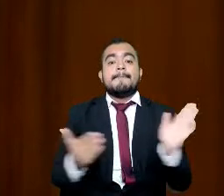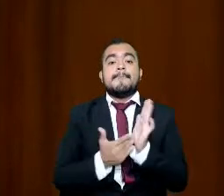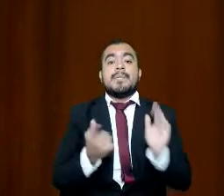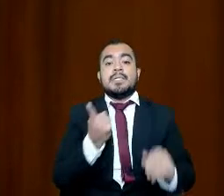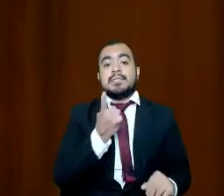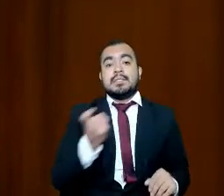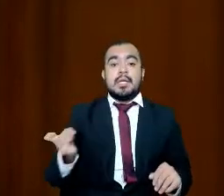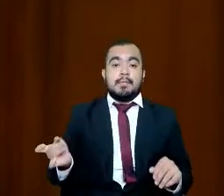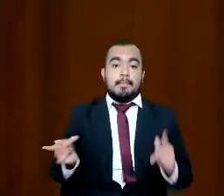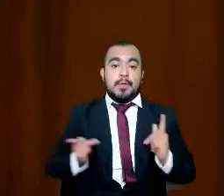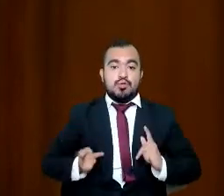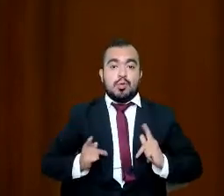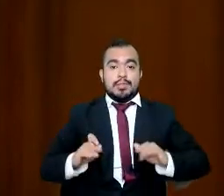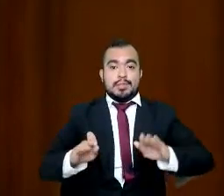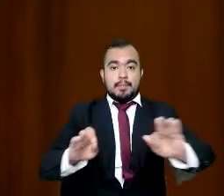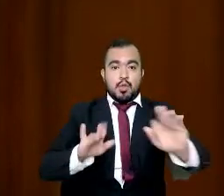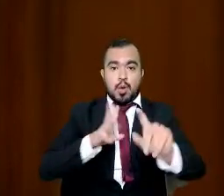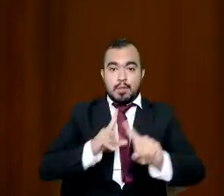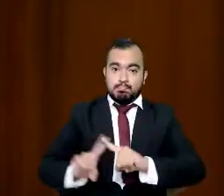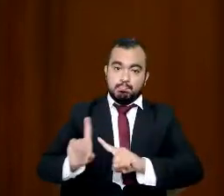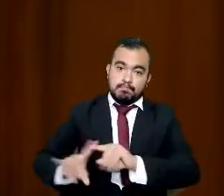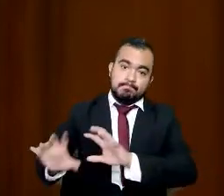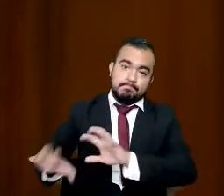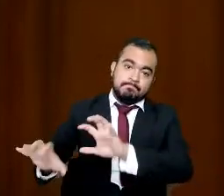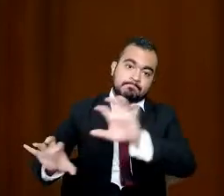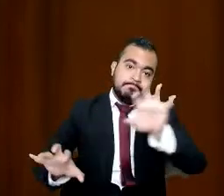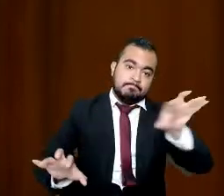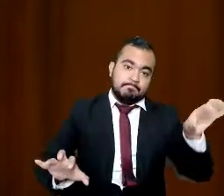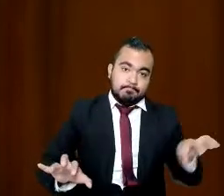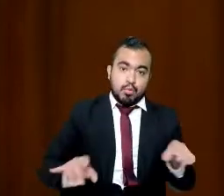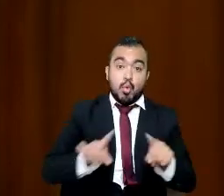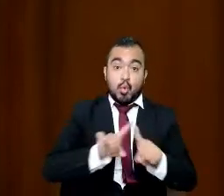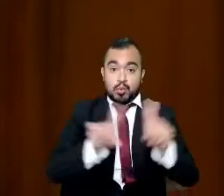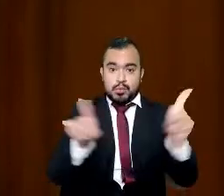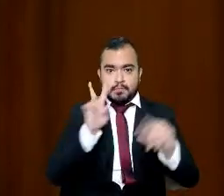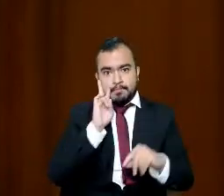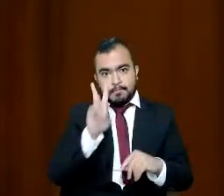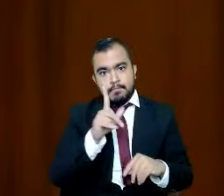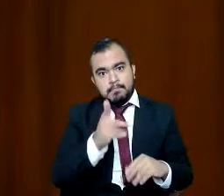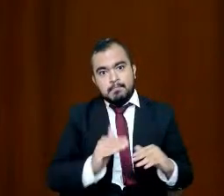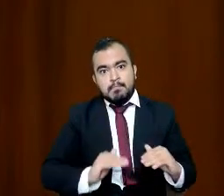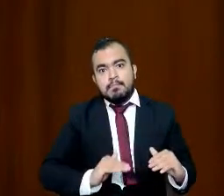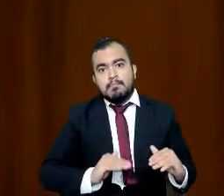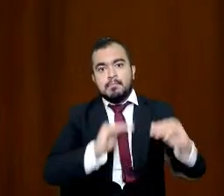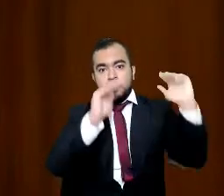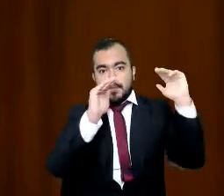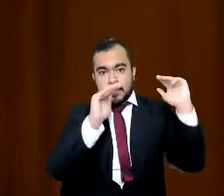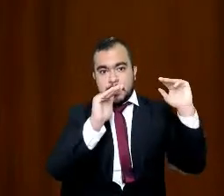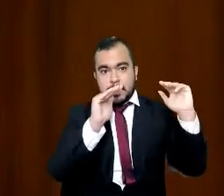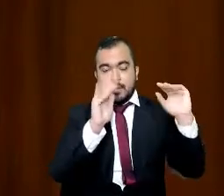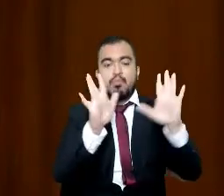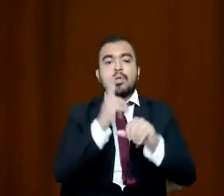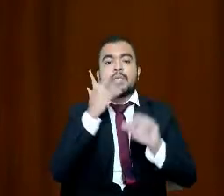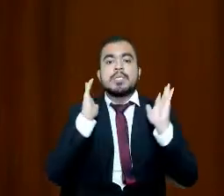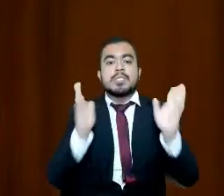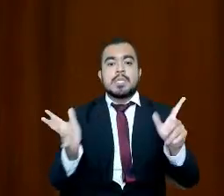1,100 trabajadores en los diferentes. Van a ver ustedes un incremento considerable porque ya logramos